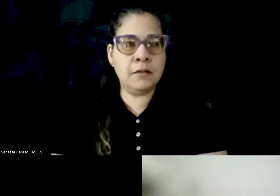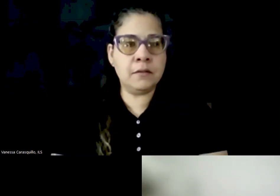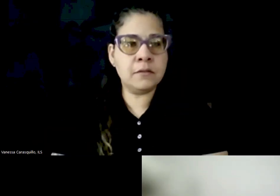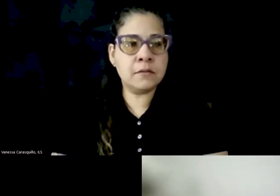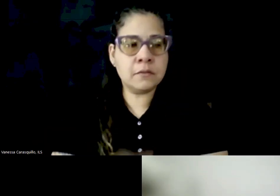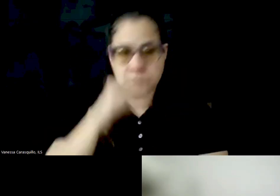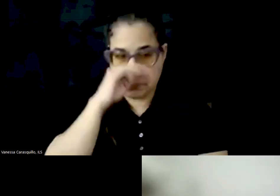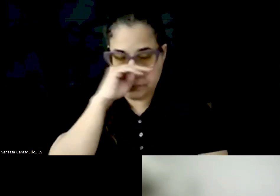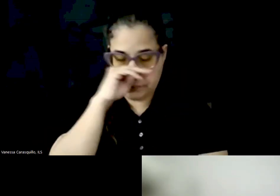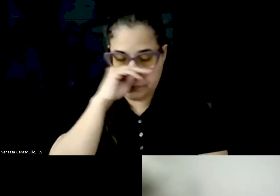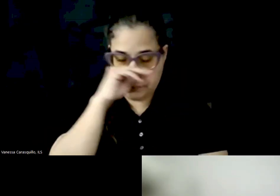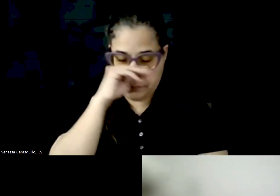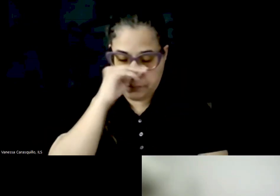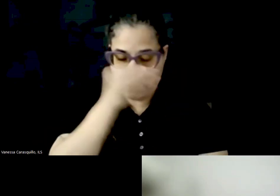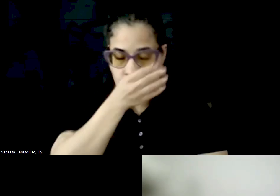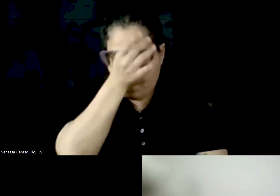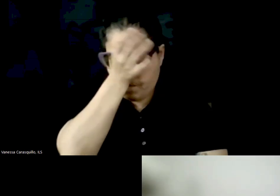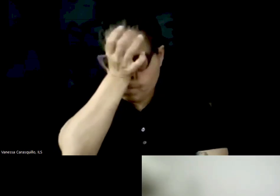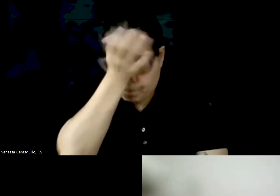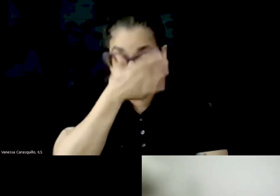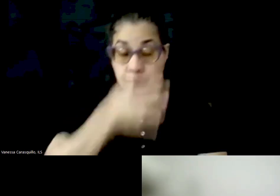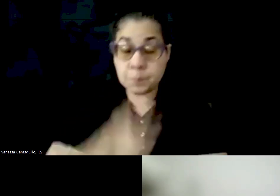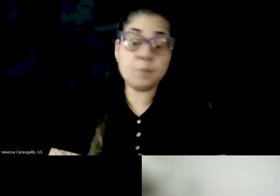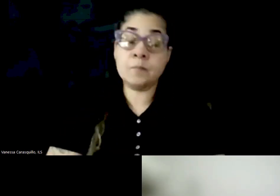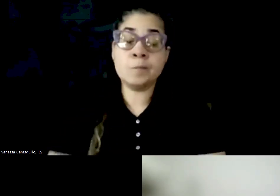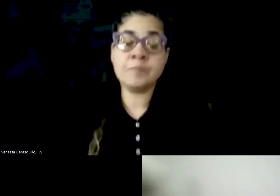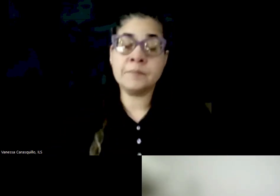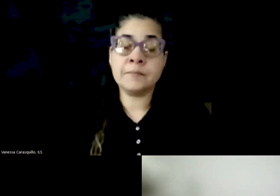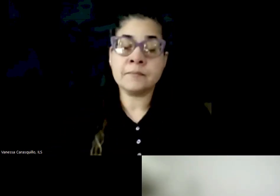Fíjate, yo en